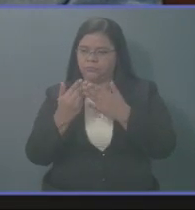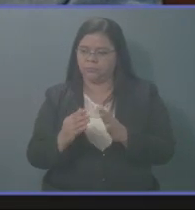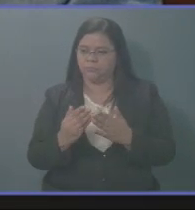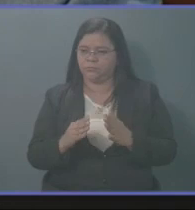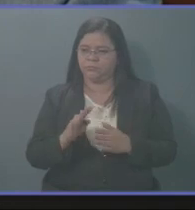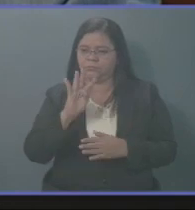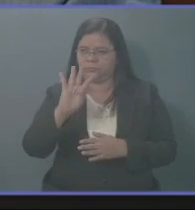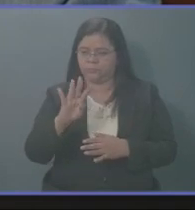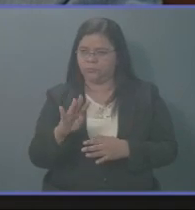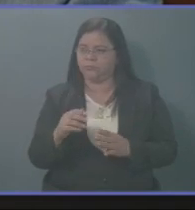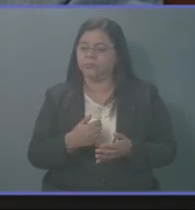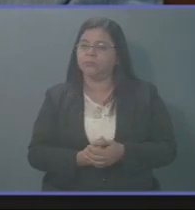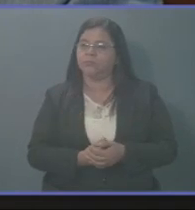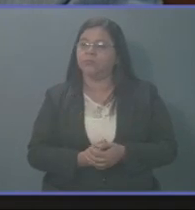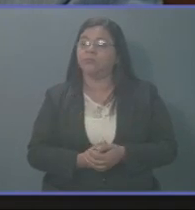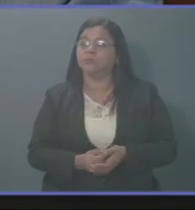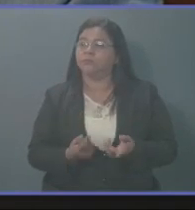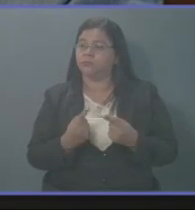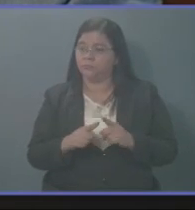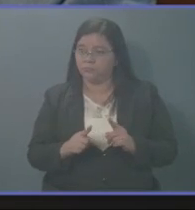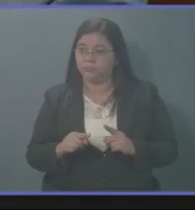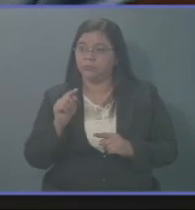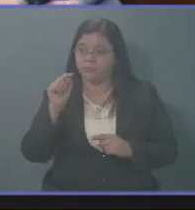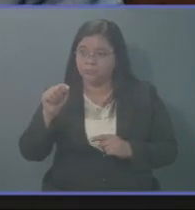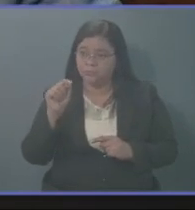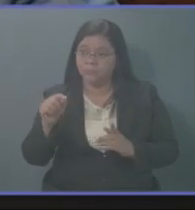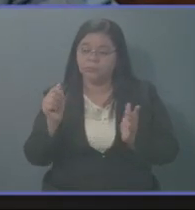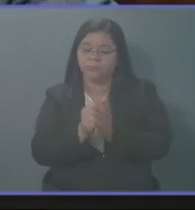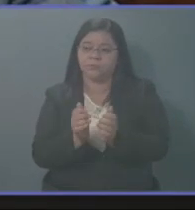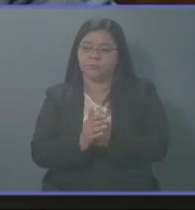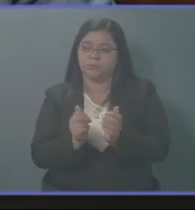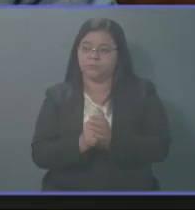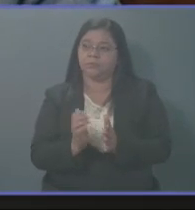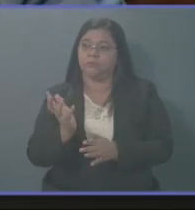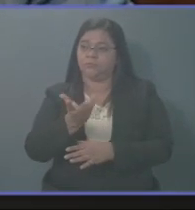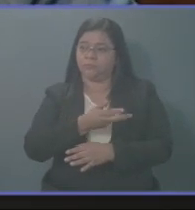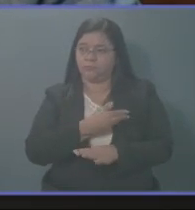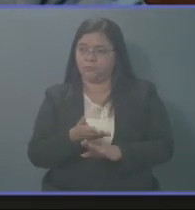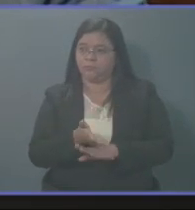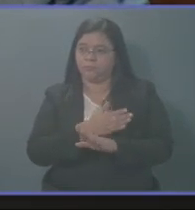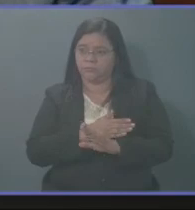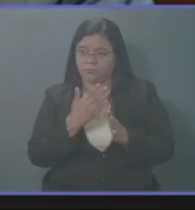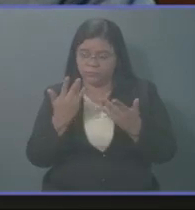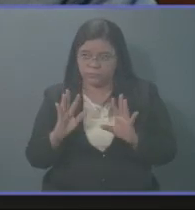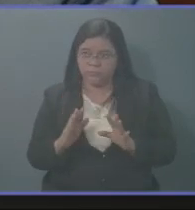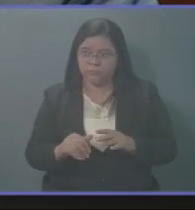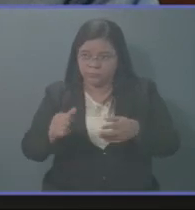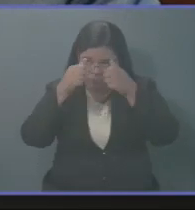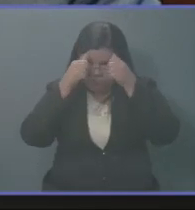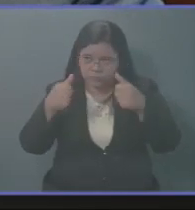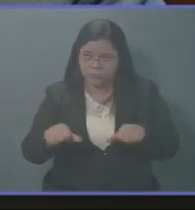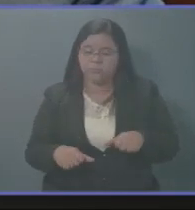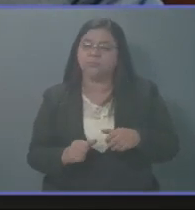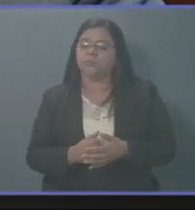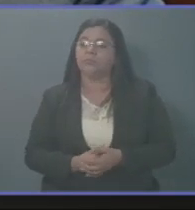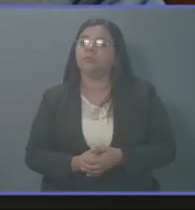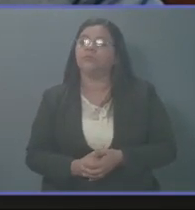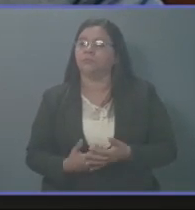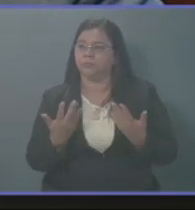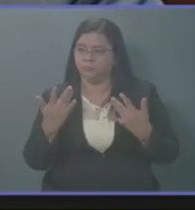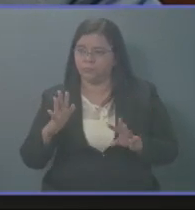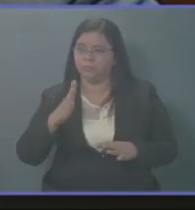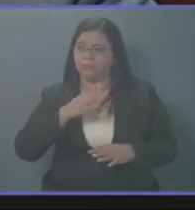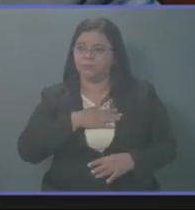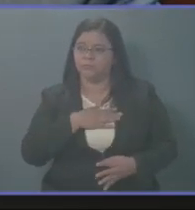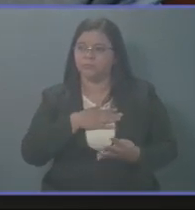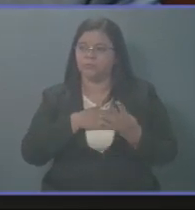reunirse. Entonces es un problema porque los que venimos a trabajar también aprovechamos que si un día hay